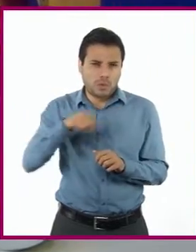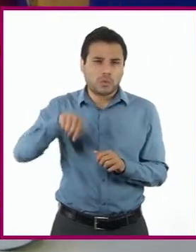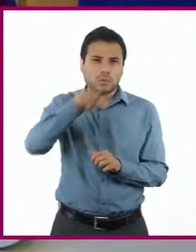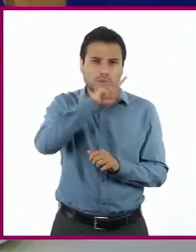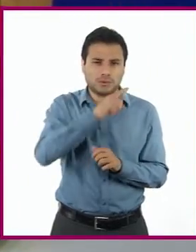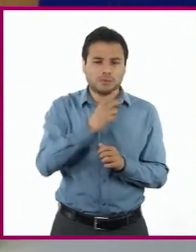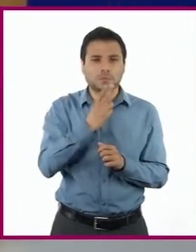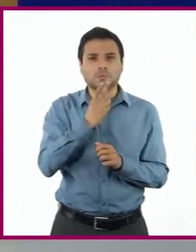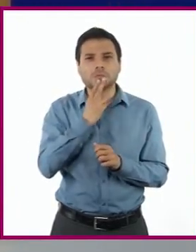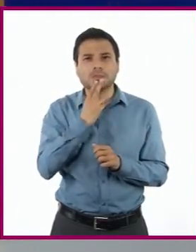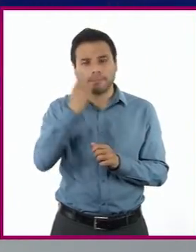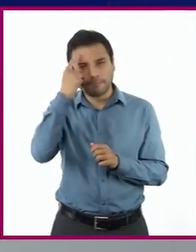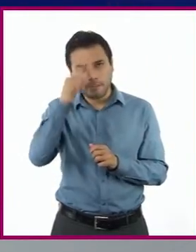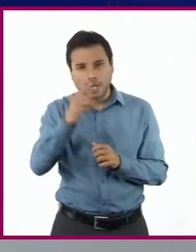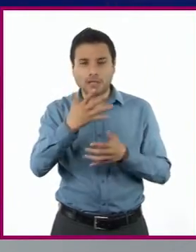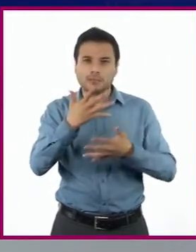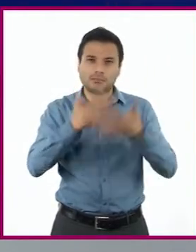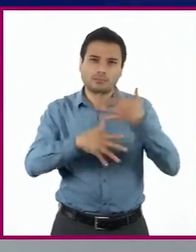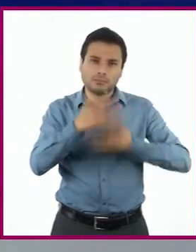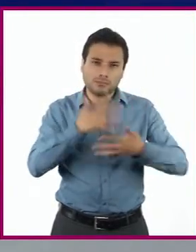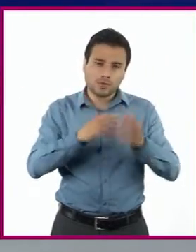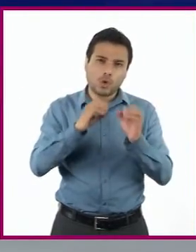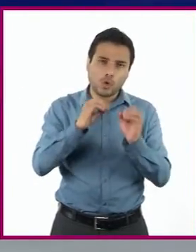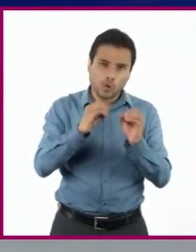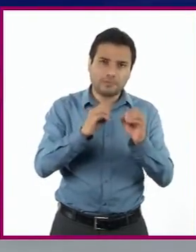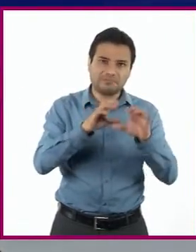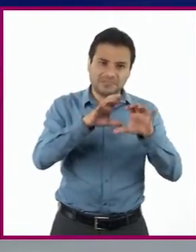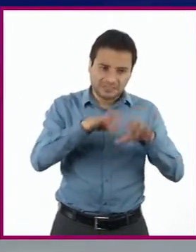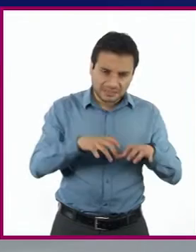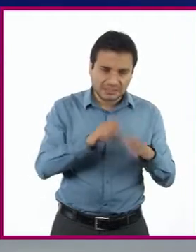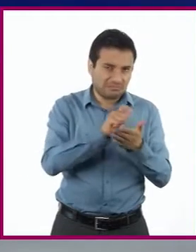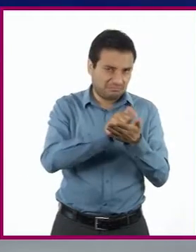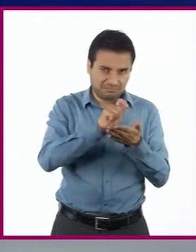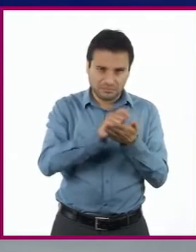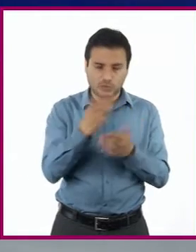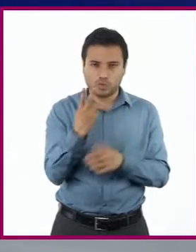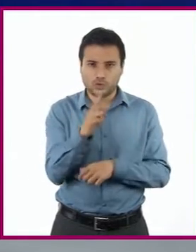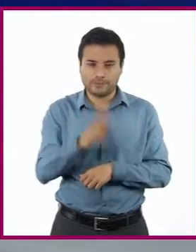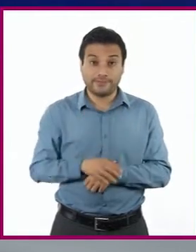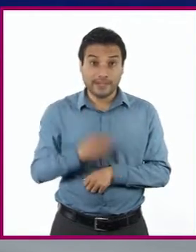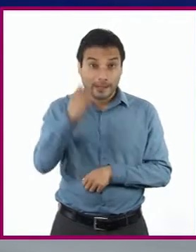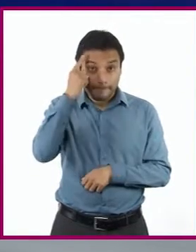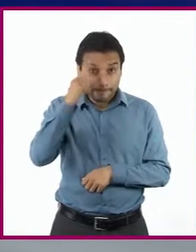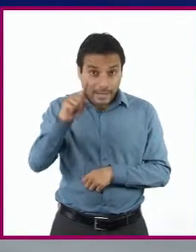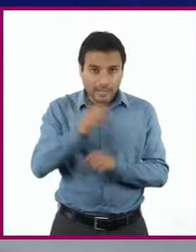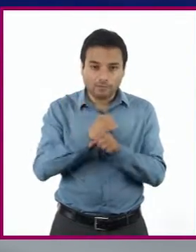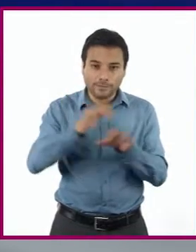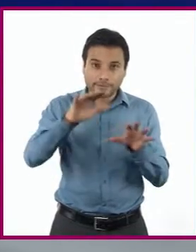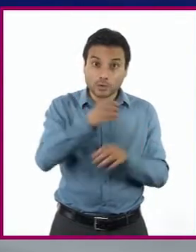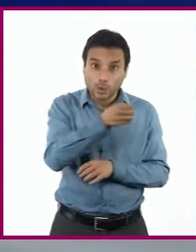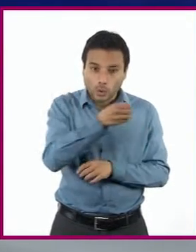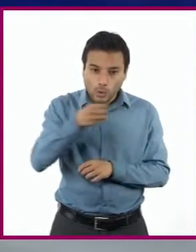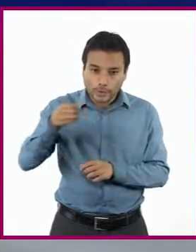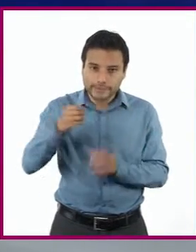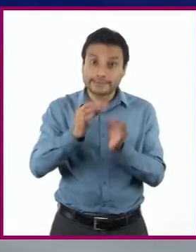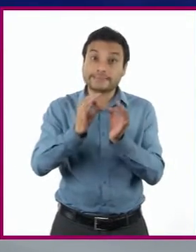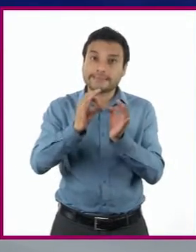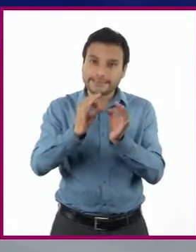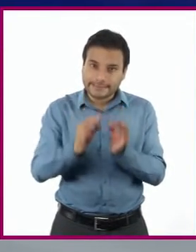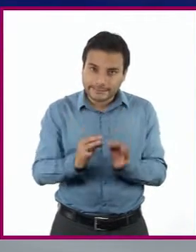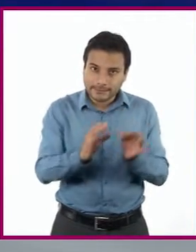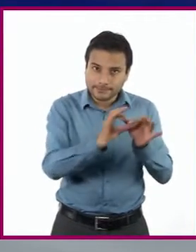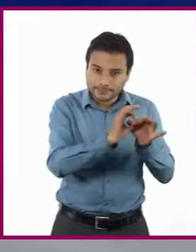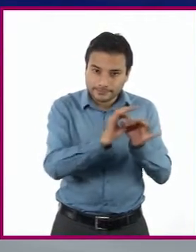y escritos, de tal manera que estas expresiones favorecen la organización del texto de manera coherente